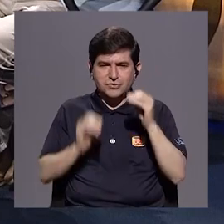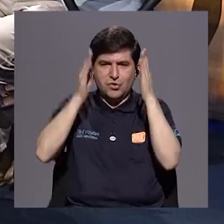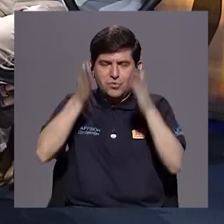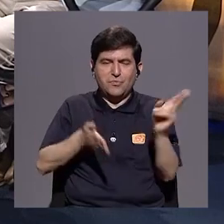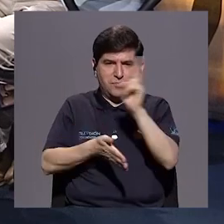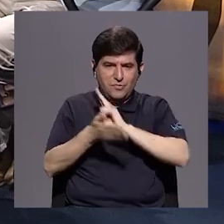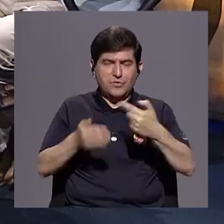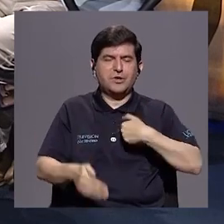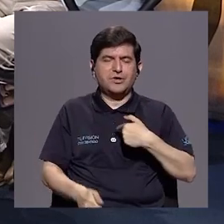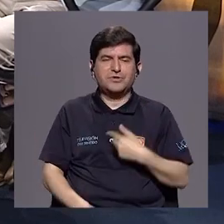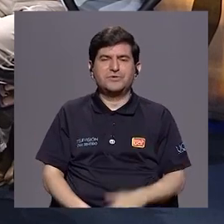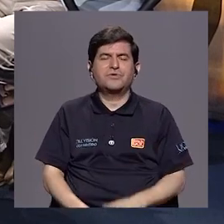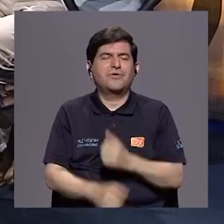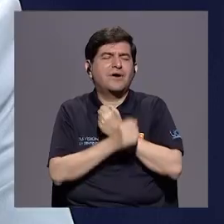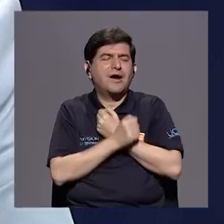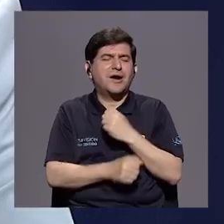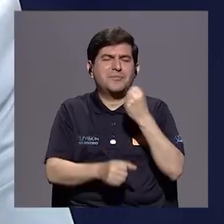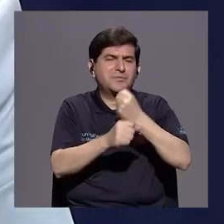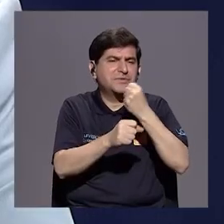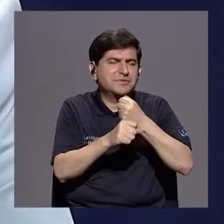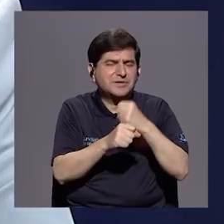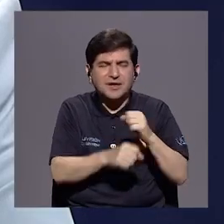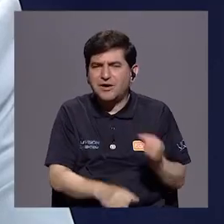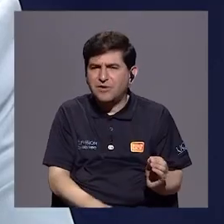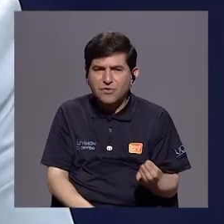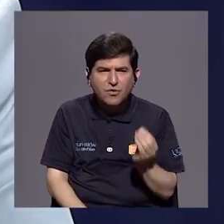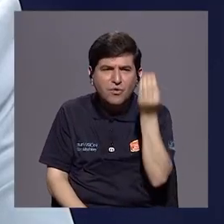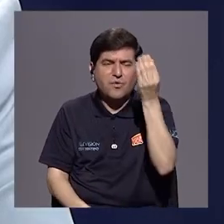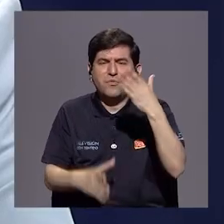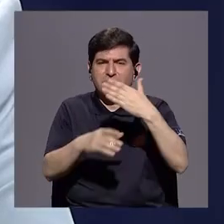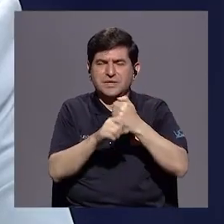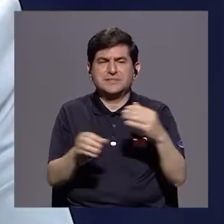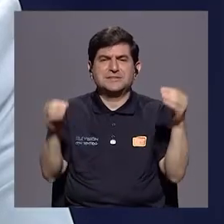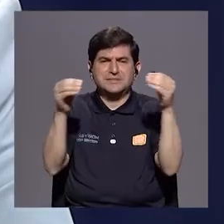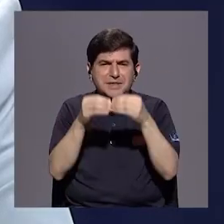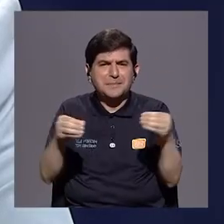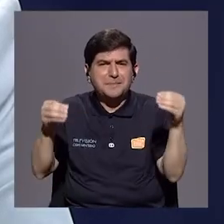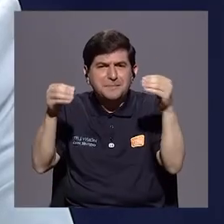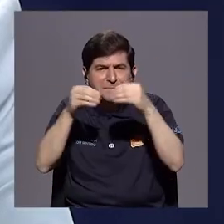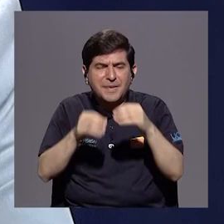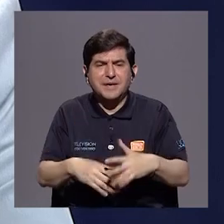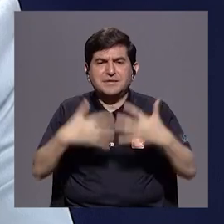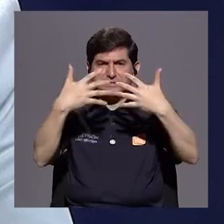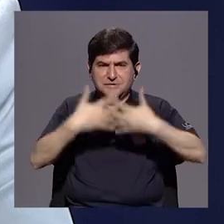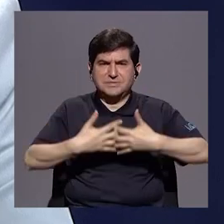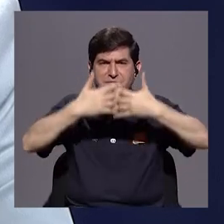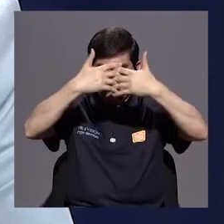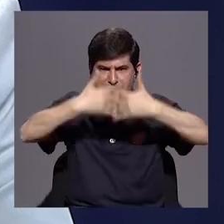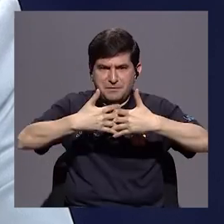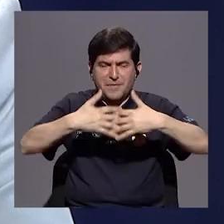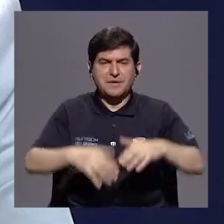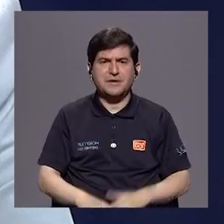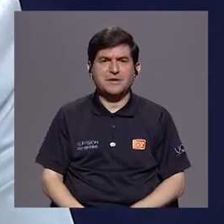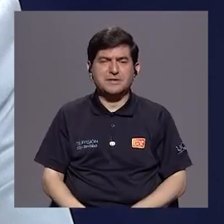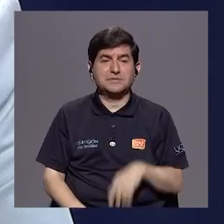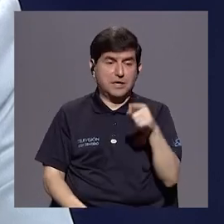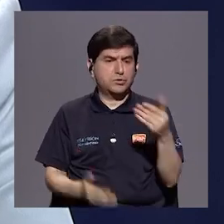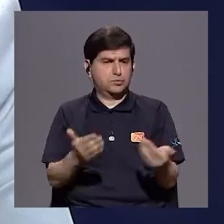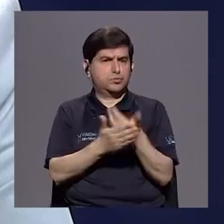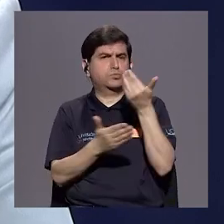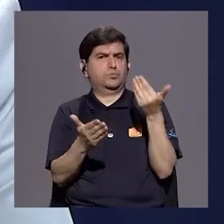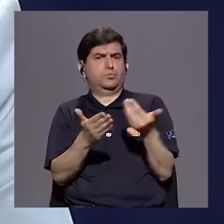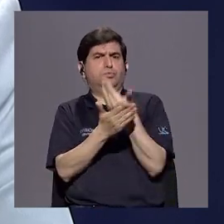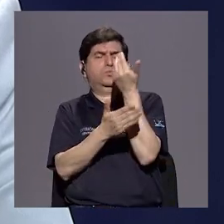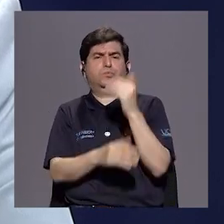vivo enamorado de lo que están haciendo los muchachos cada vez más con empresas más